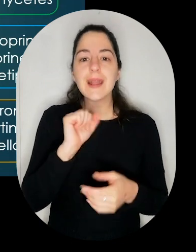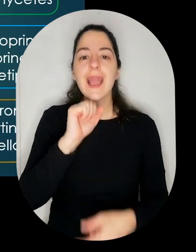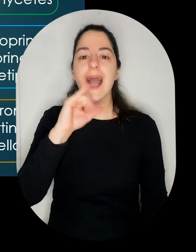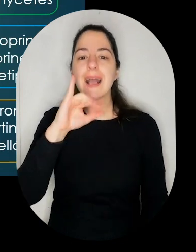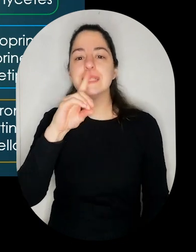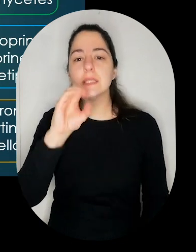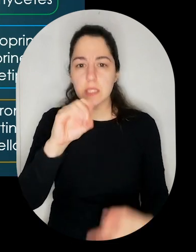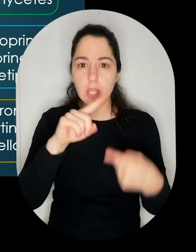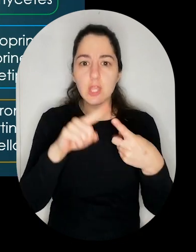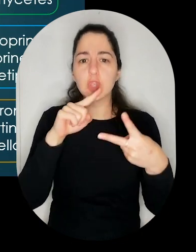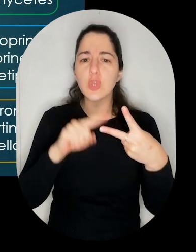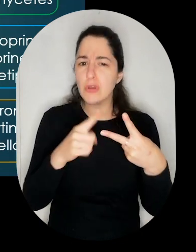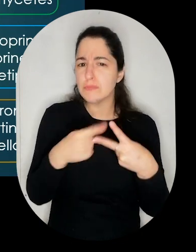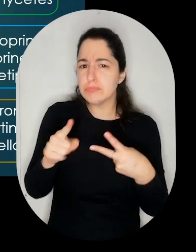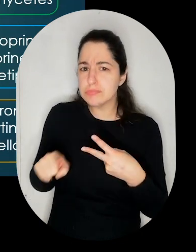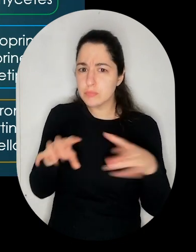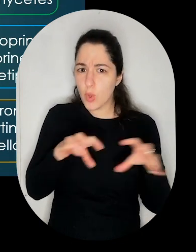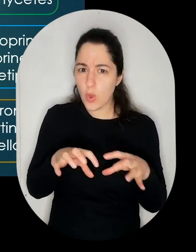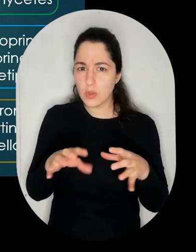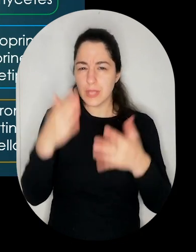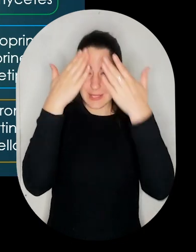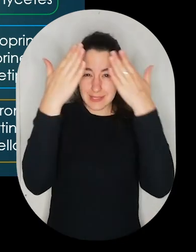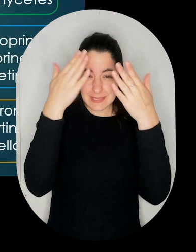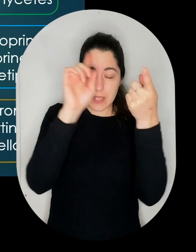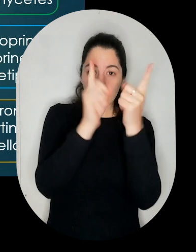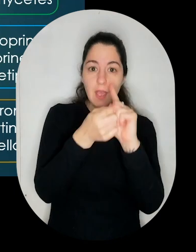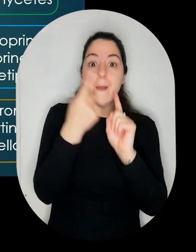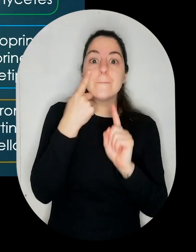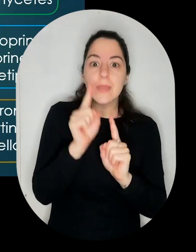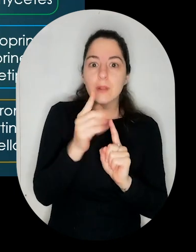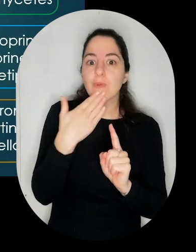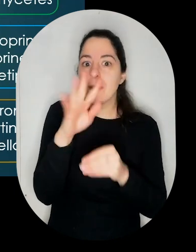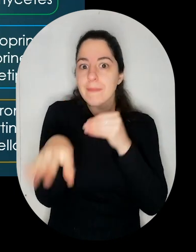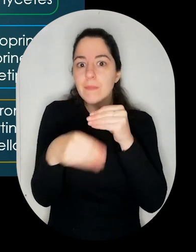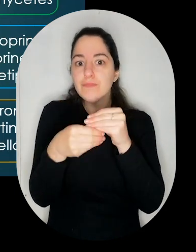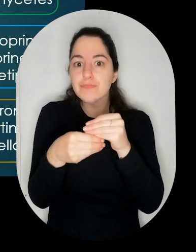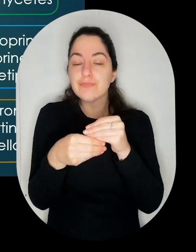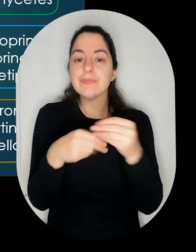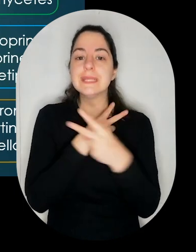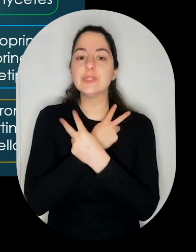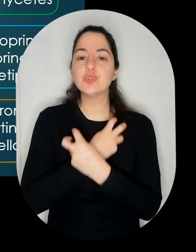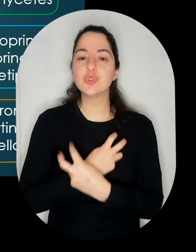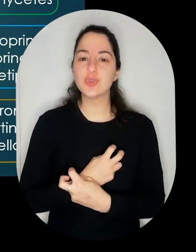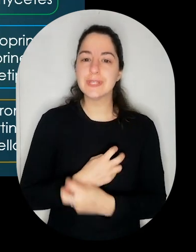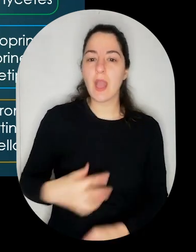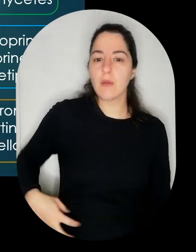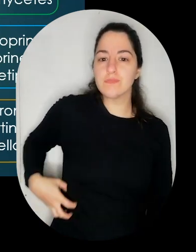ácido iboténico, ¿cierto? Tiene otras sustancias psicoactivas, pero además tiene sustancias que